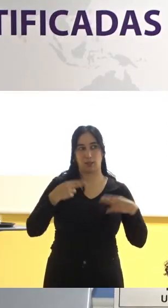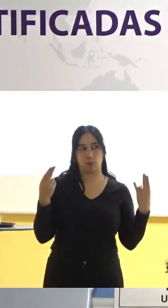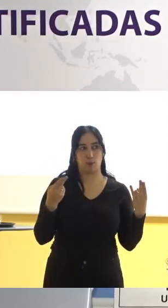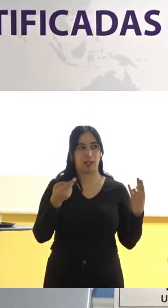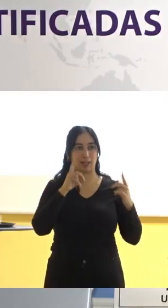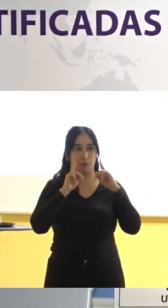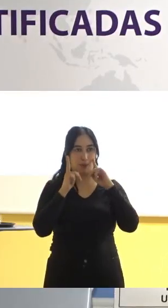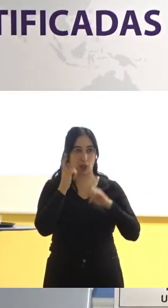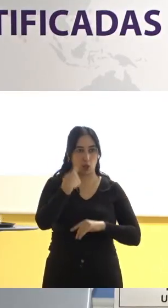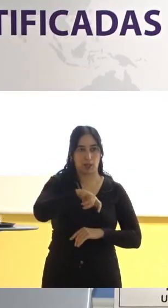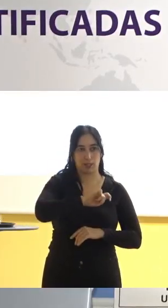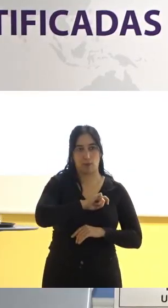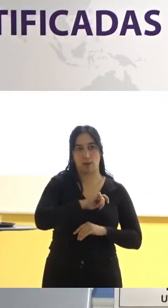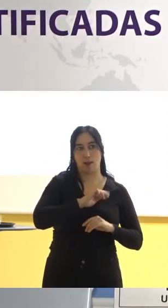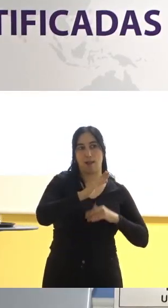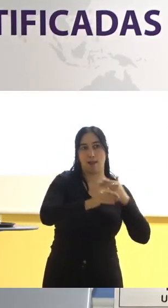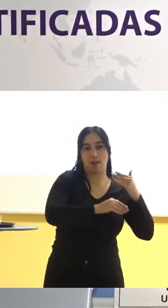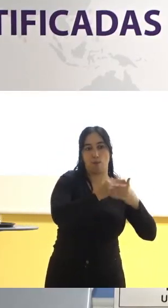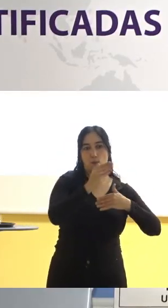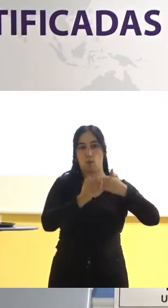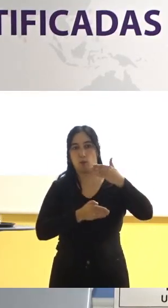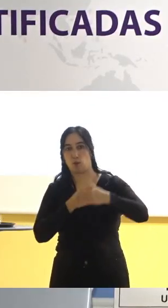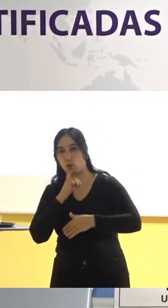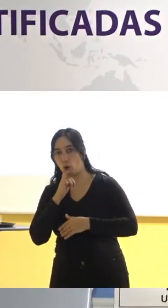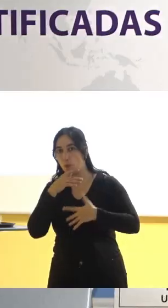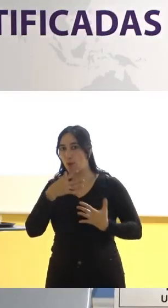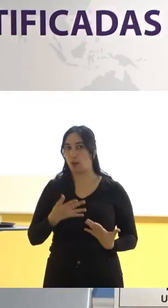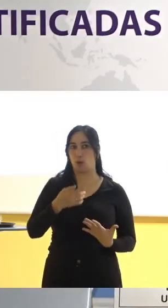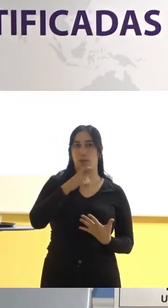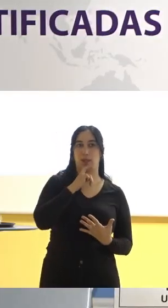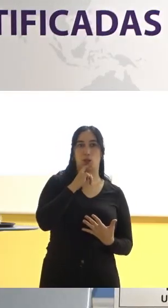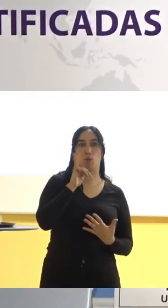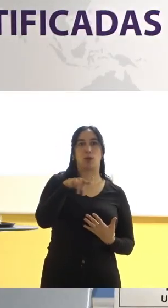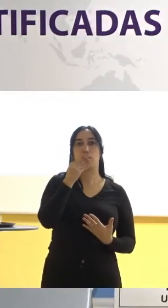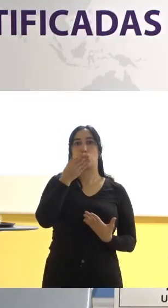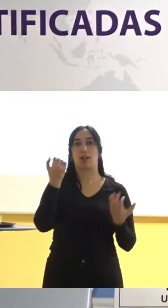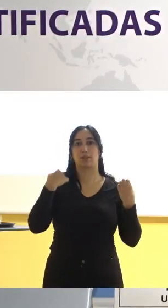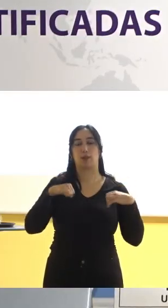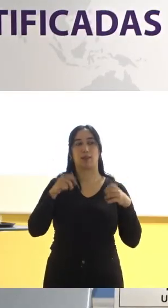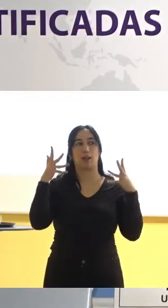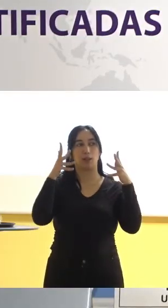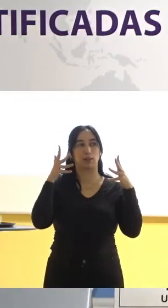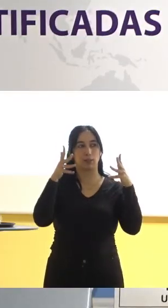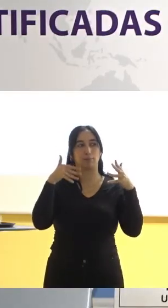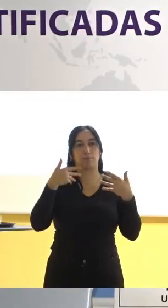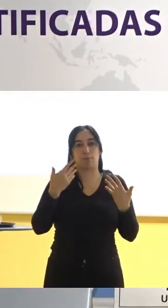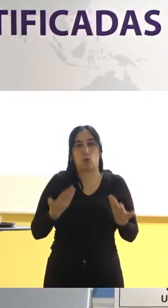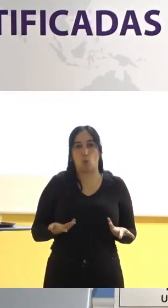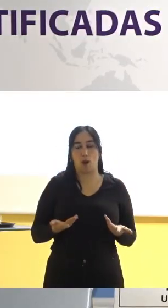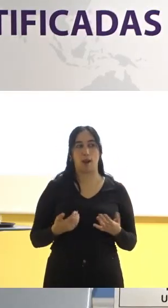en España, hablando desde su evolución, cómo están actualmente y qué buenas prácticas y recomendaciones